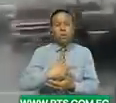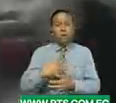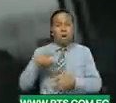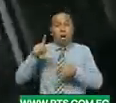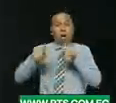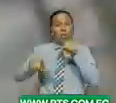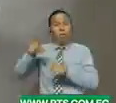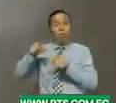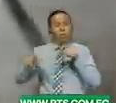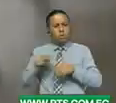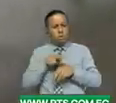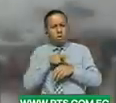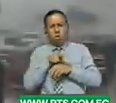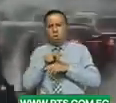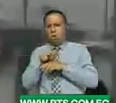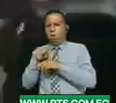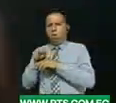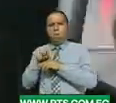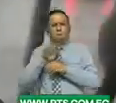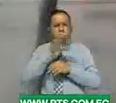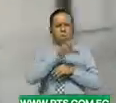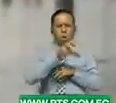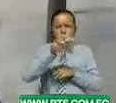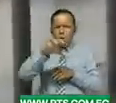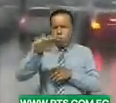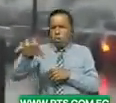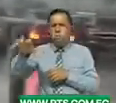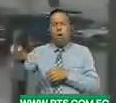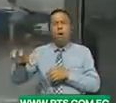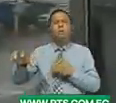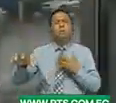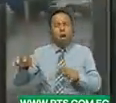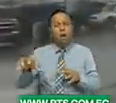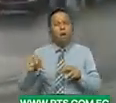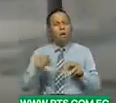Jack, Dallas, Earl, Palo Pino y Parker.